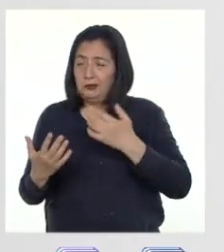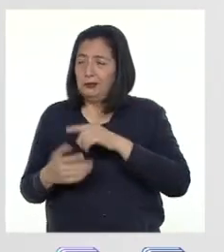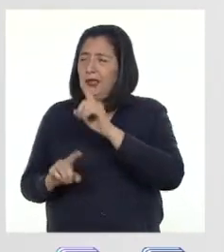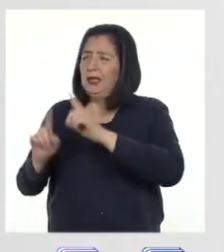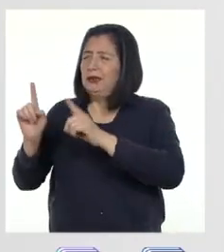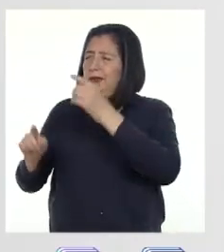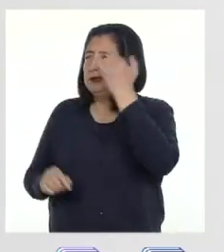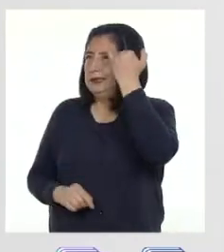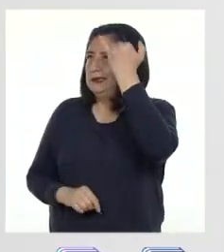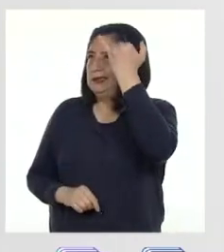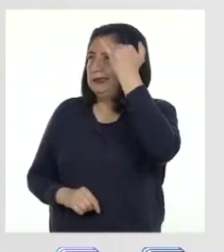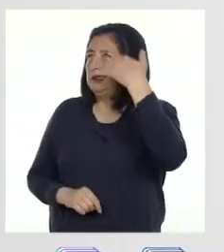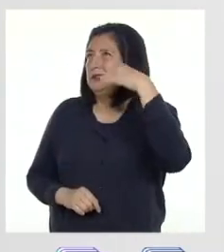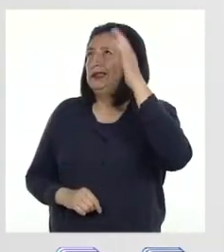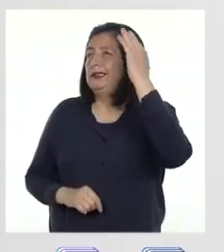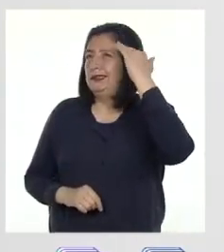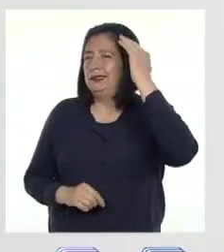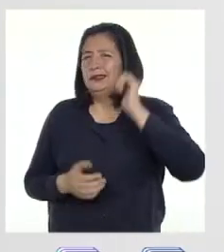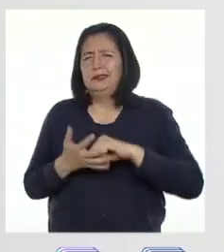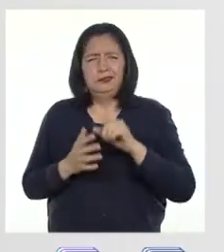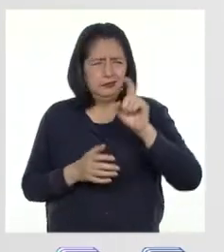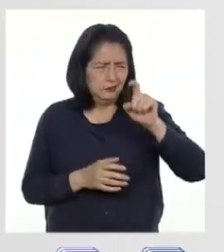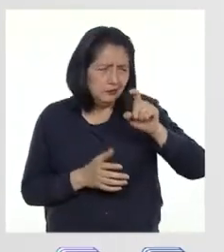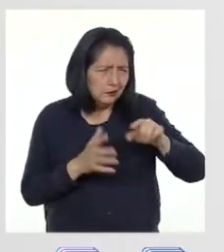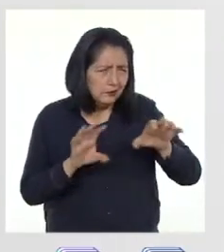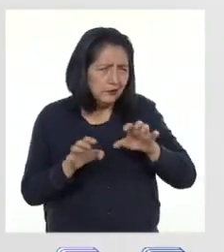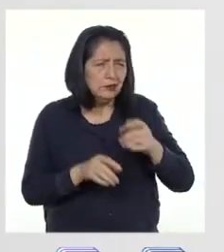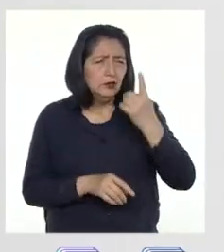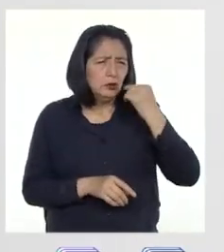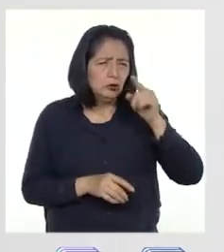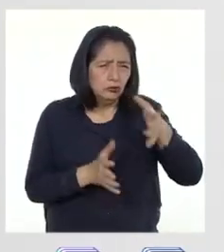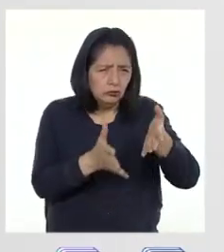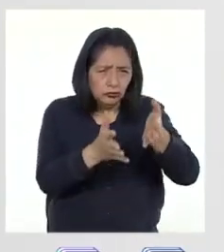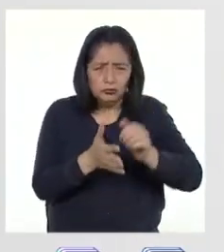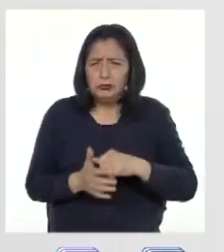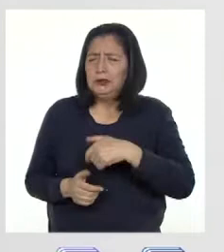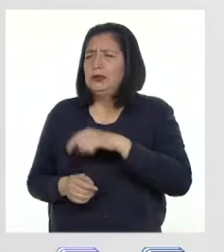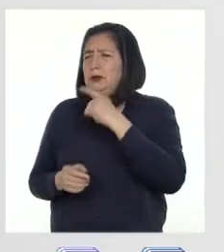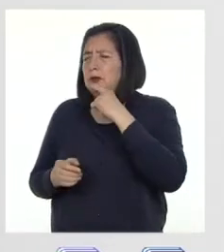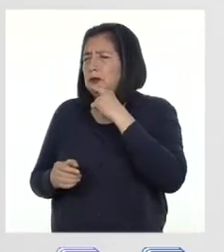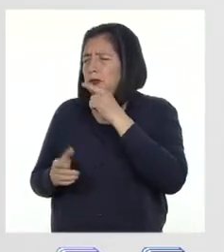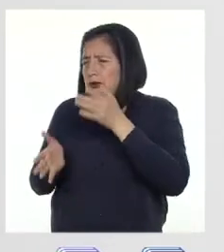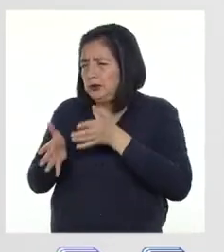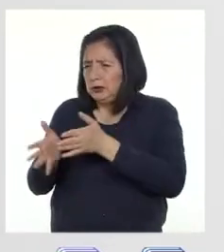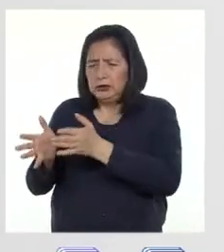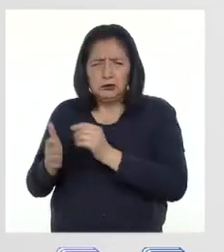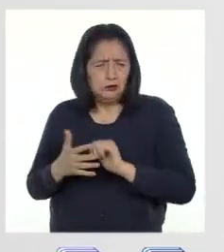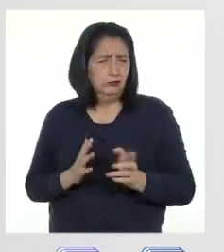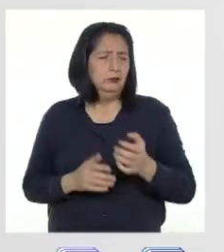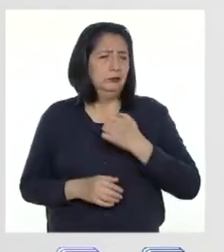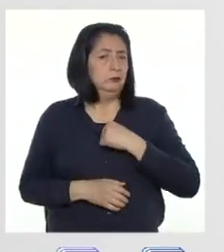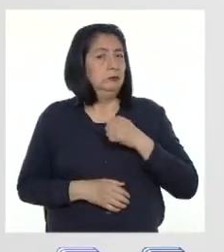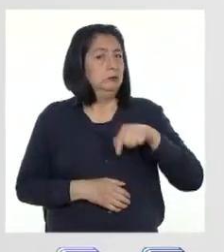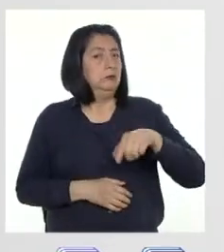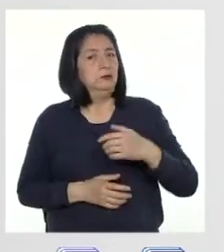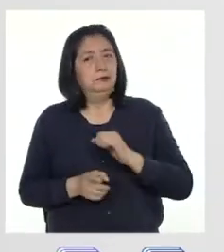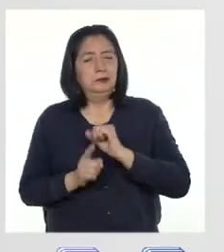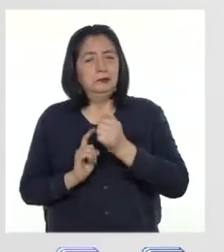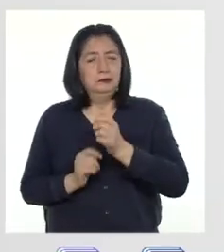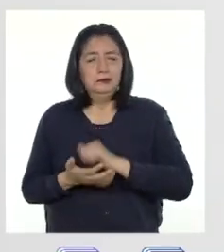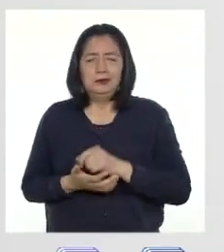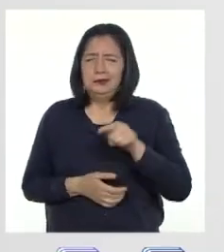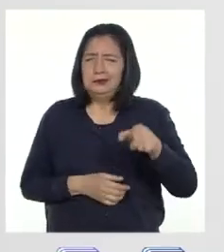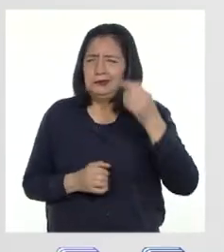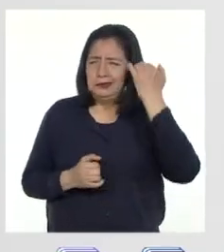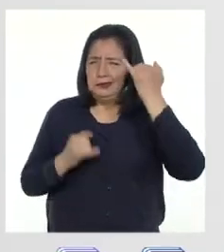ideas preconcebidas sobre lo que deben hacer las mujeres y los hombres en nuestra sociedad. Lamentablemente,